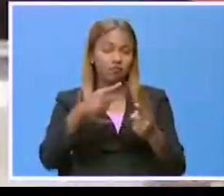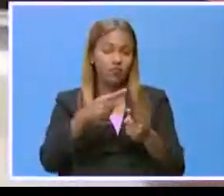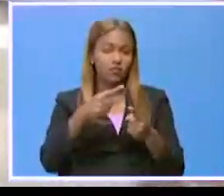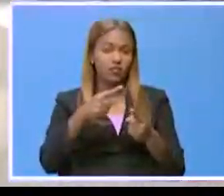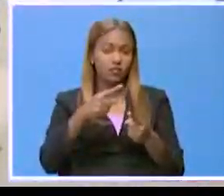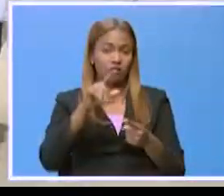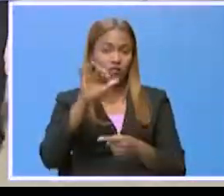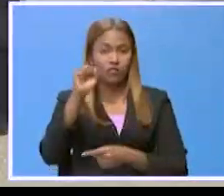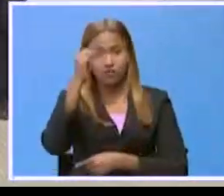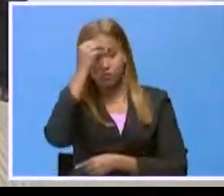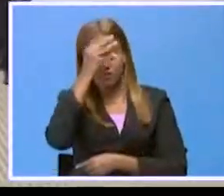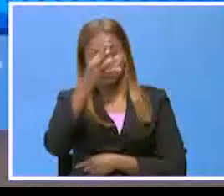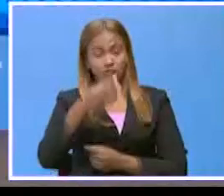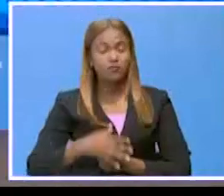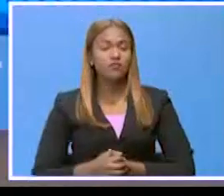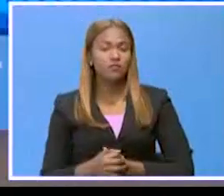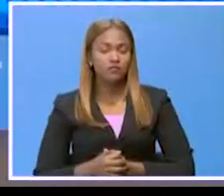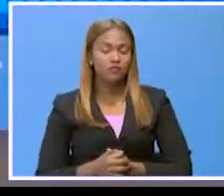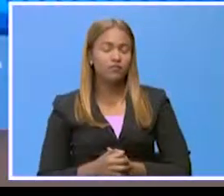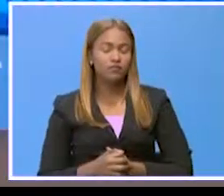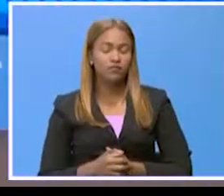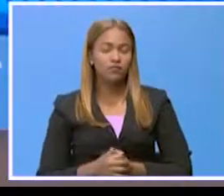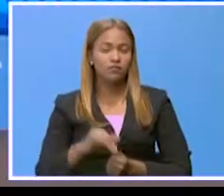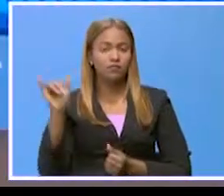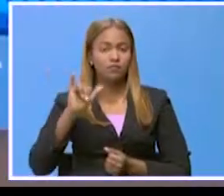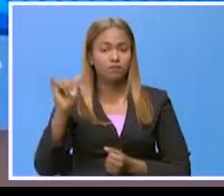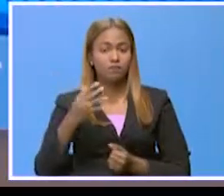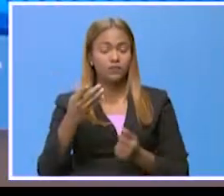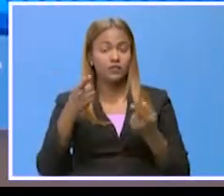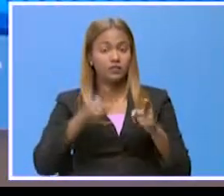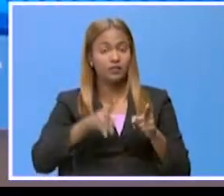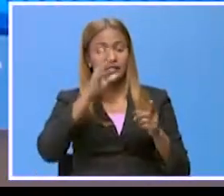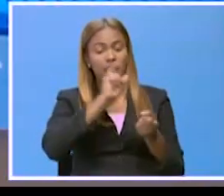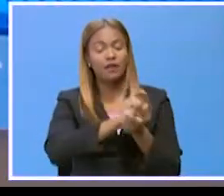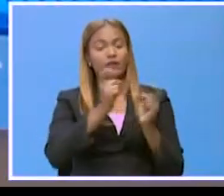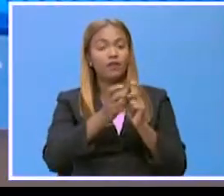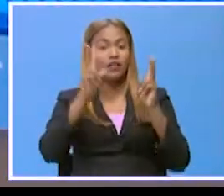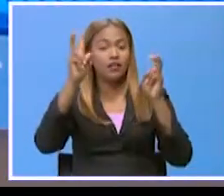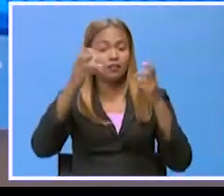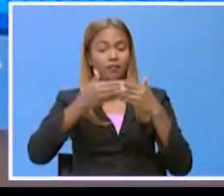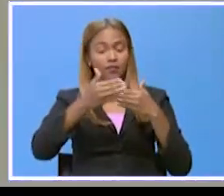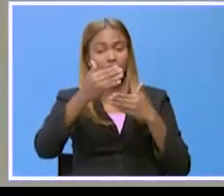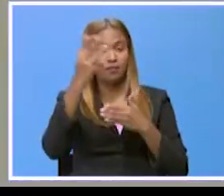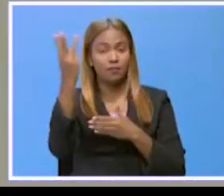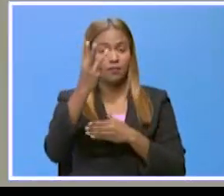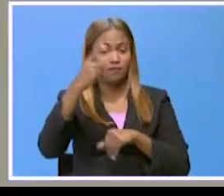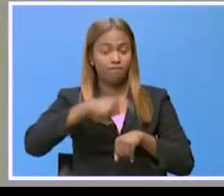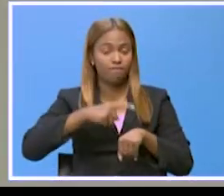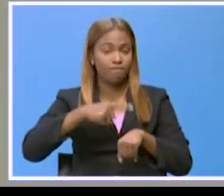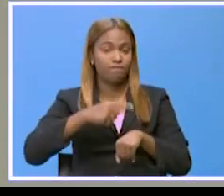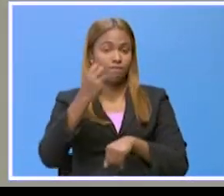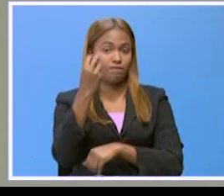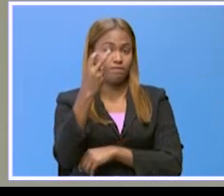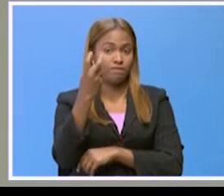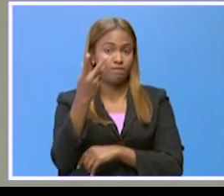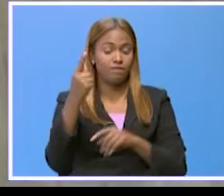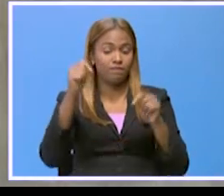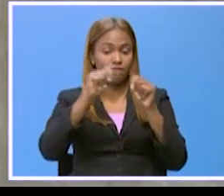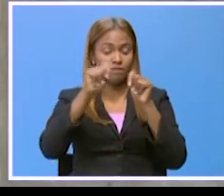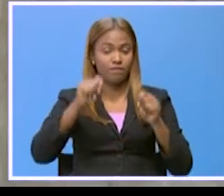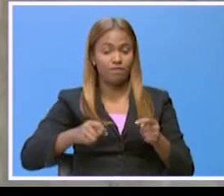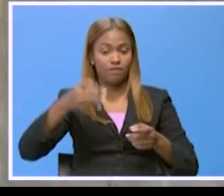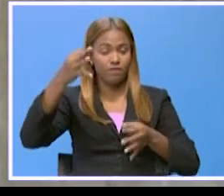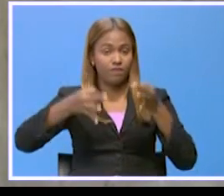luis villaverde señores mientras tanto cambiamos ahora vertemos a partir de este miércoles al mediodía los tribunales de república